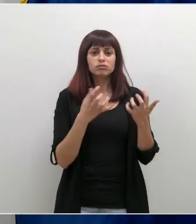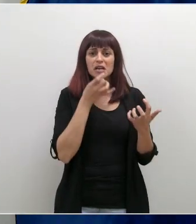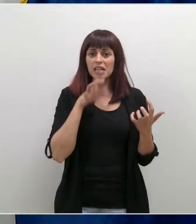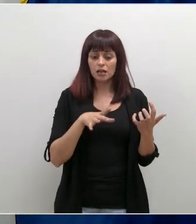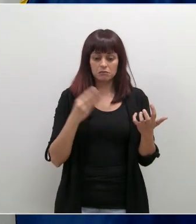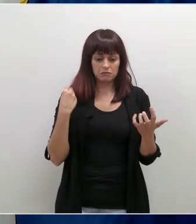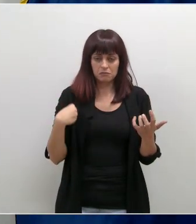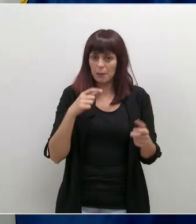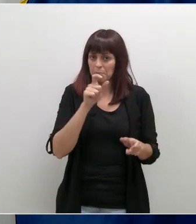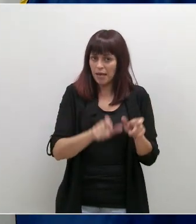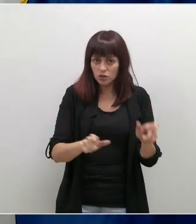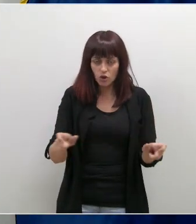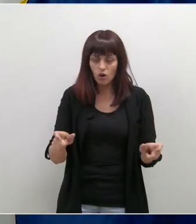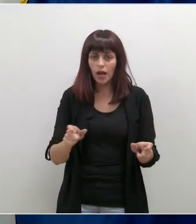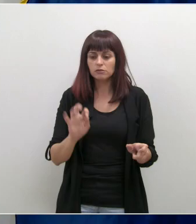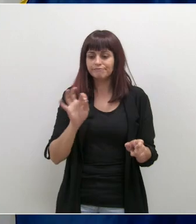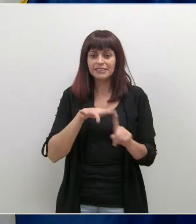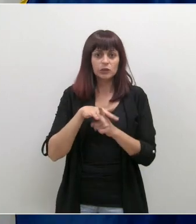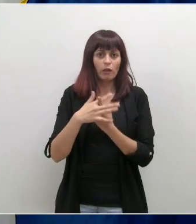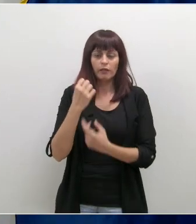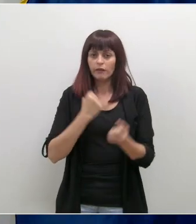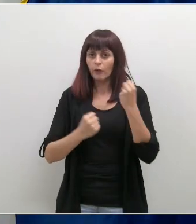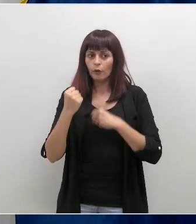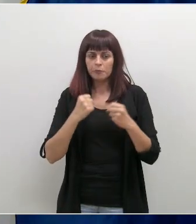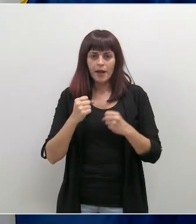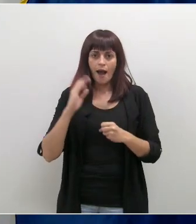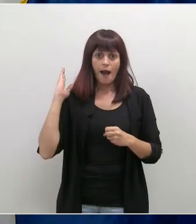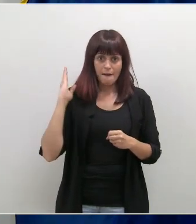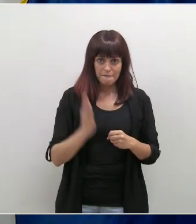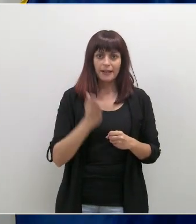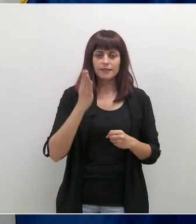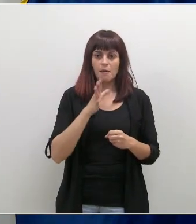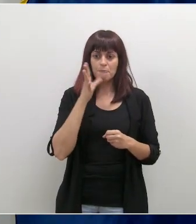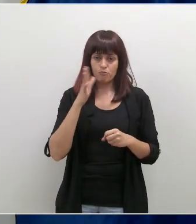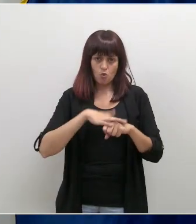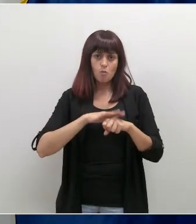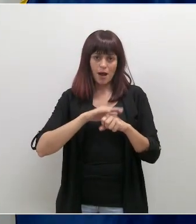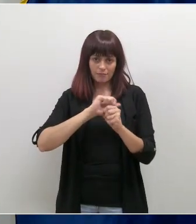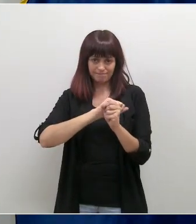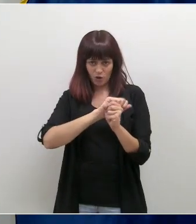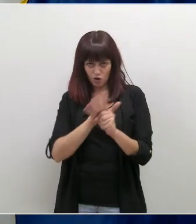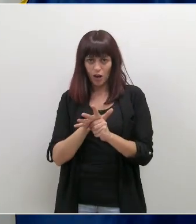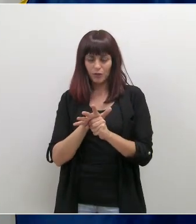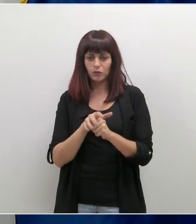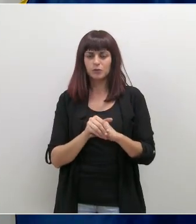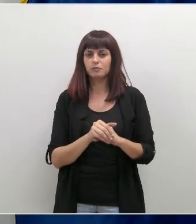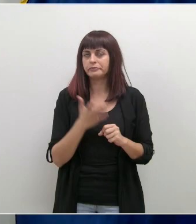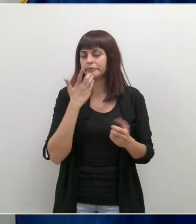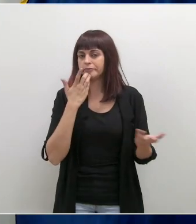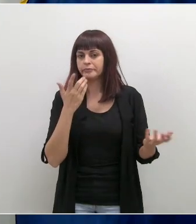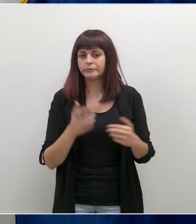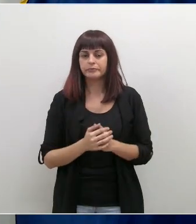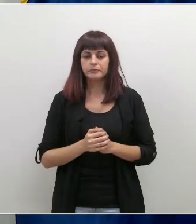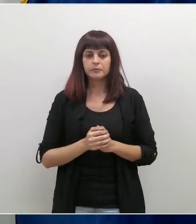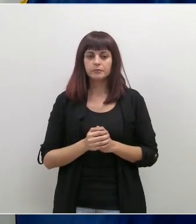todas aquellas personas cuya situación económica se haya visto afectada de alguna manera por la crisis del coronavirus. Se incluyen en ello